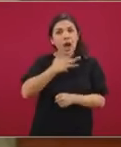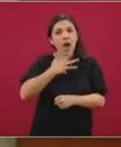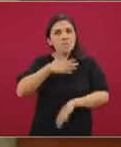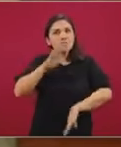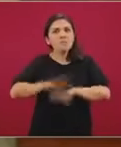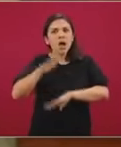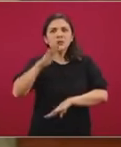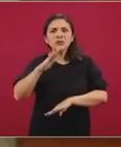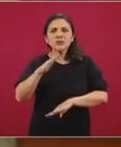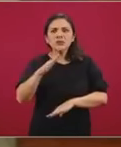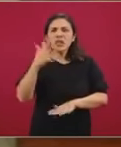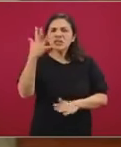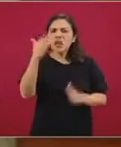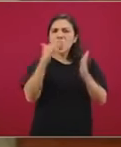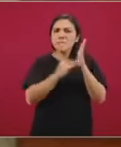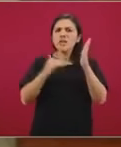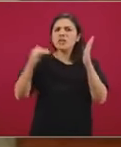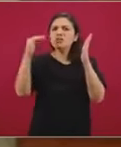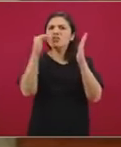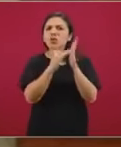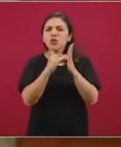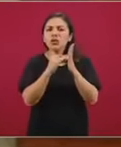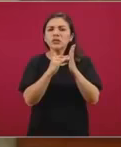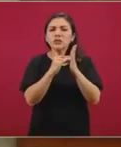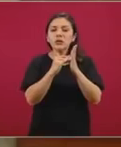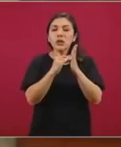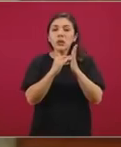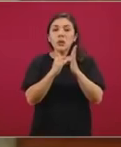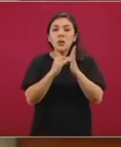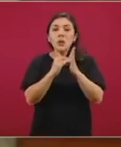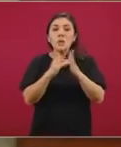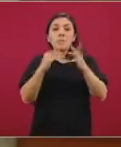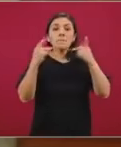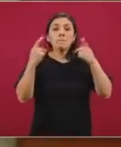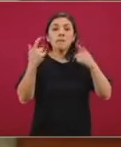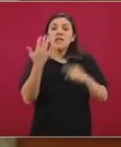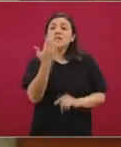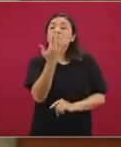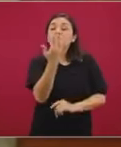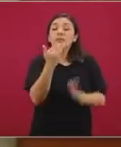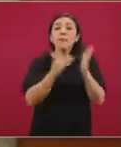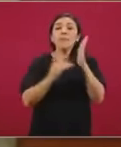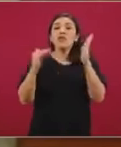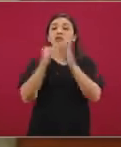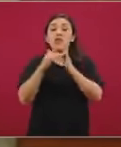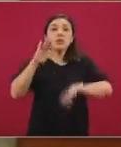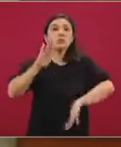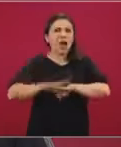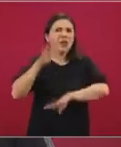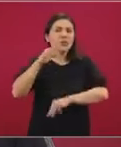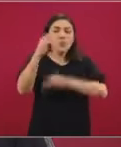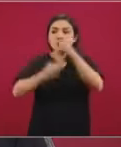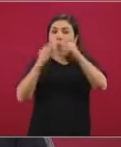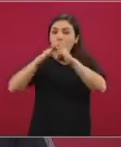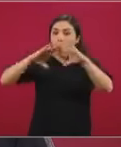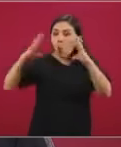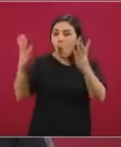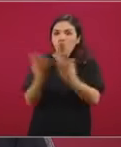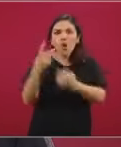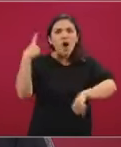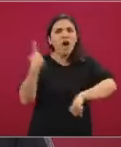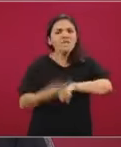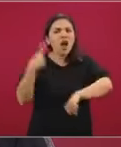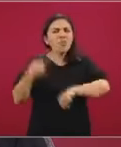de 5 millones de casos, más de 50 millones de casos en el mundo y